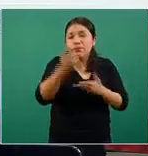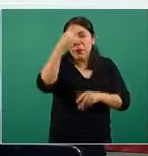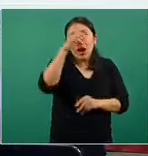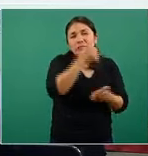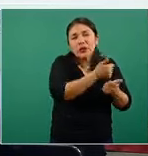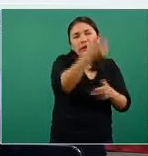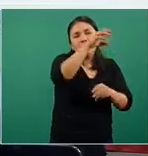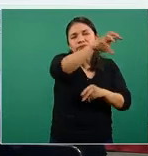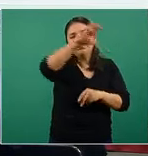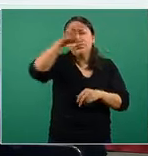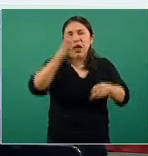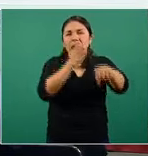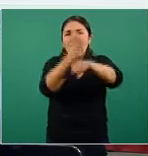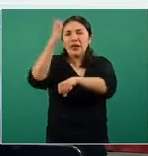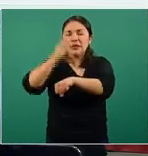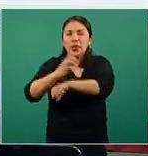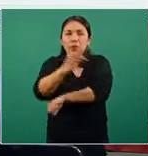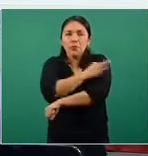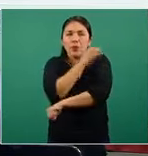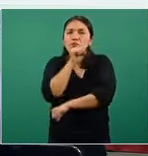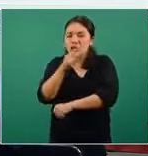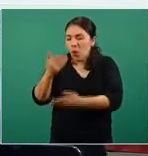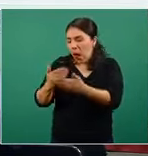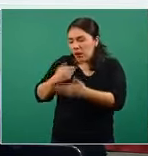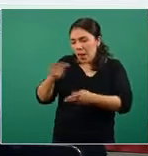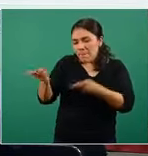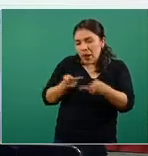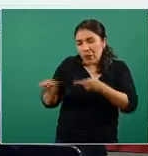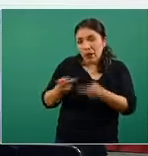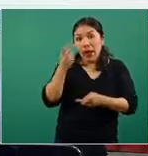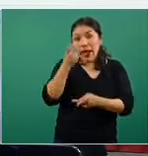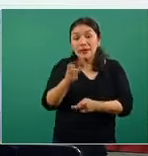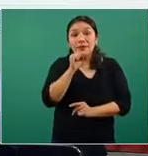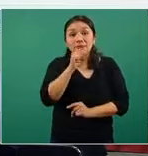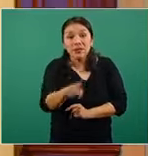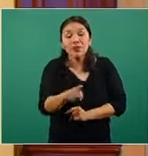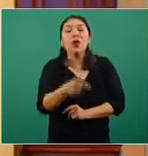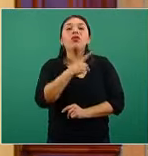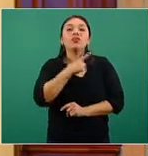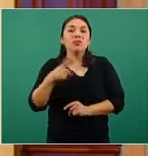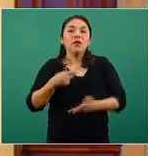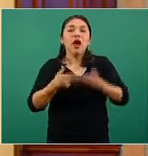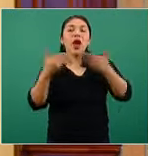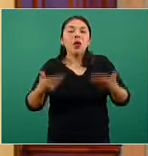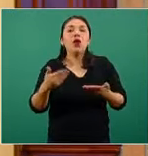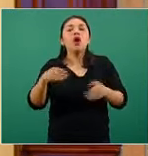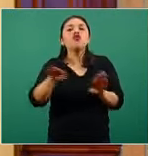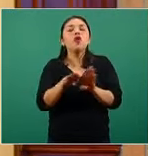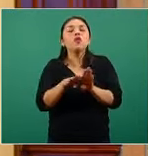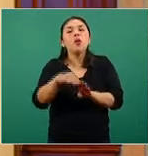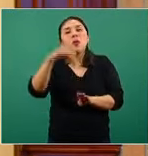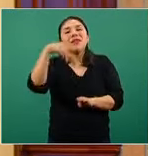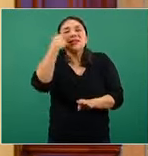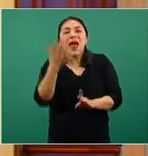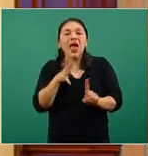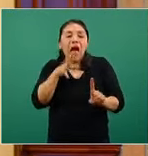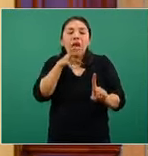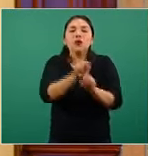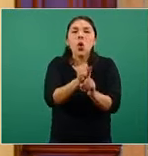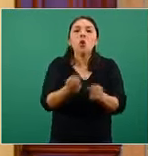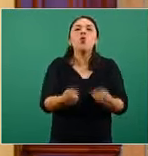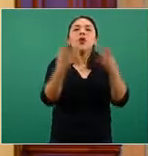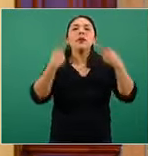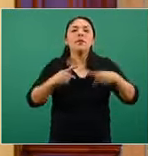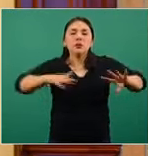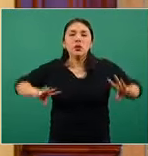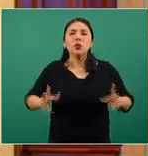de estas dosis en base a ese cálculo, y en función de la misma entonces obviamente se tienen las metas que se deben de lograr, es decir, el número